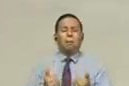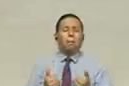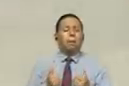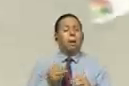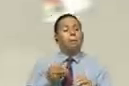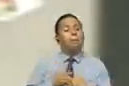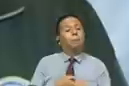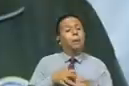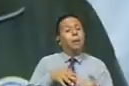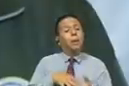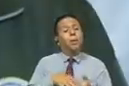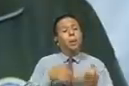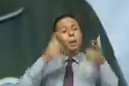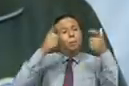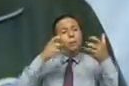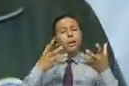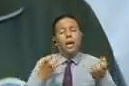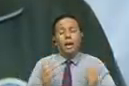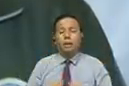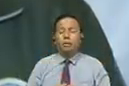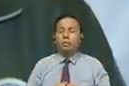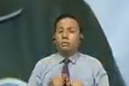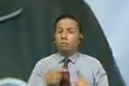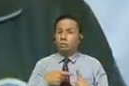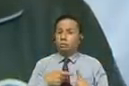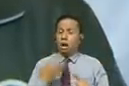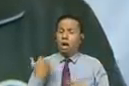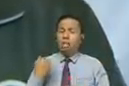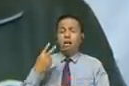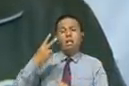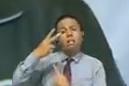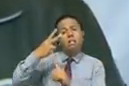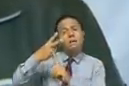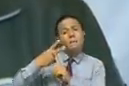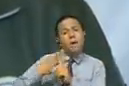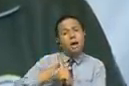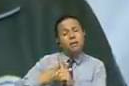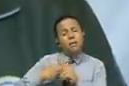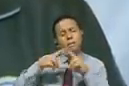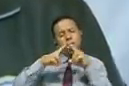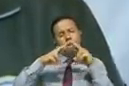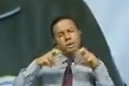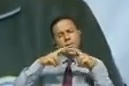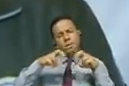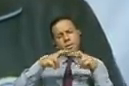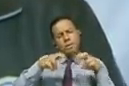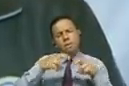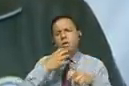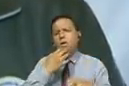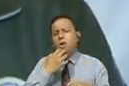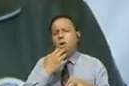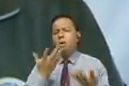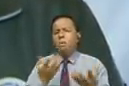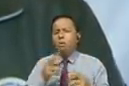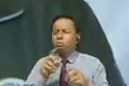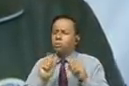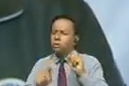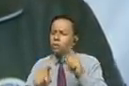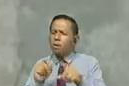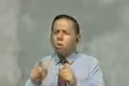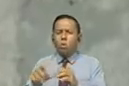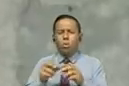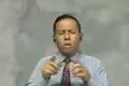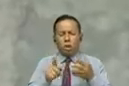sus estudios. Por 2 meses se realizó varias diligencias investigativas, utilizando como fuentes humanas, fuentes